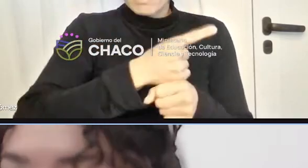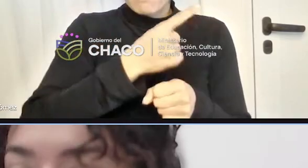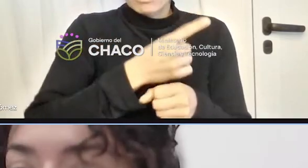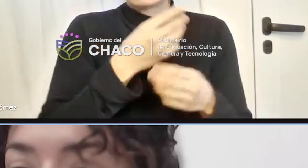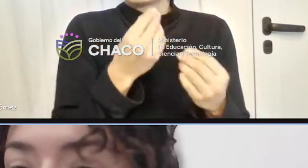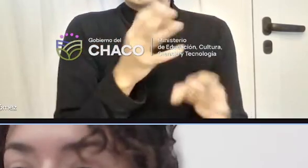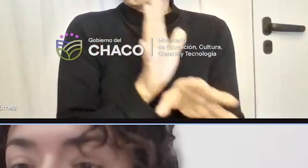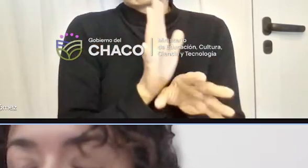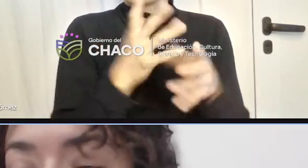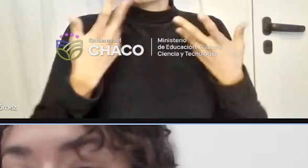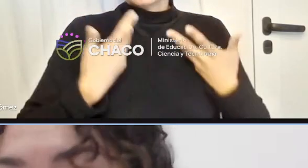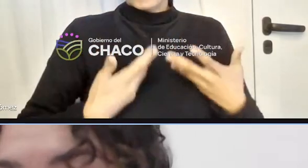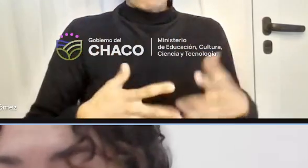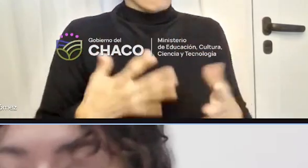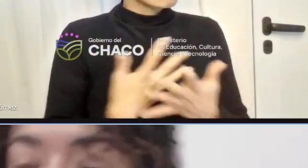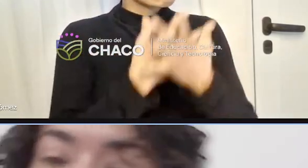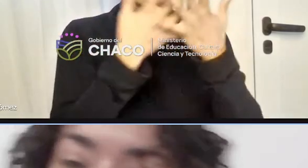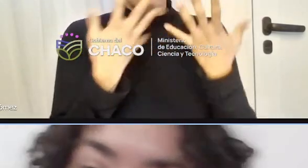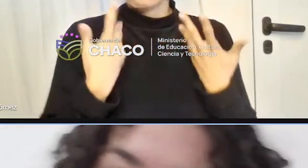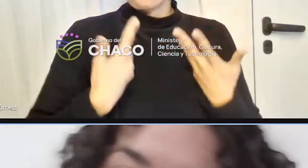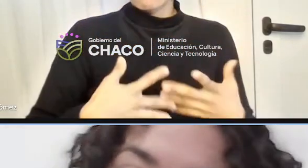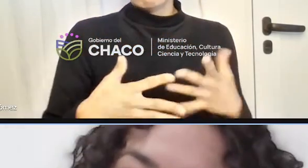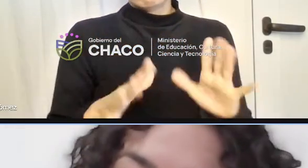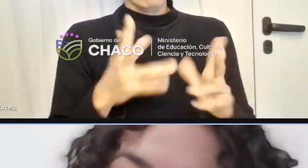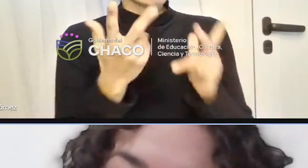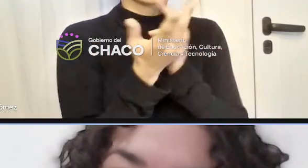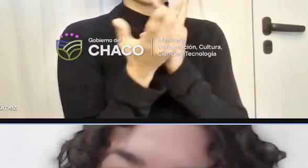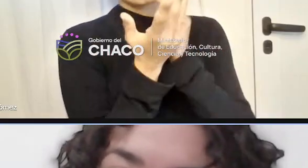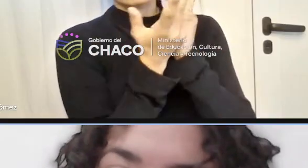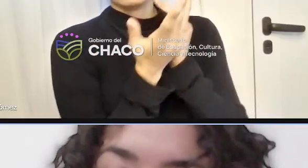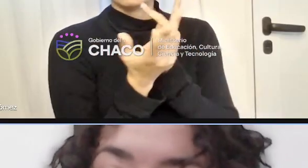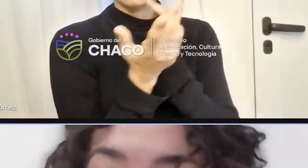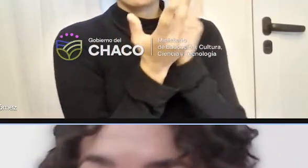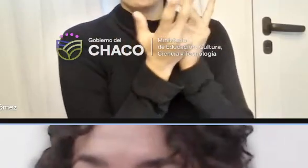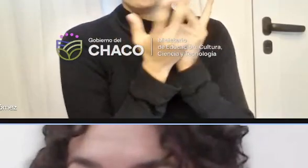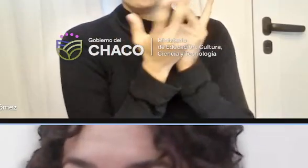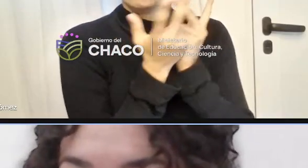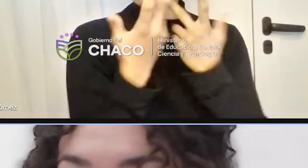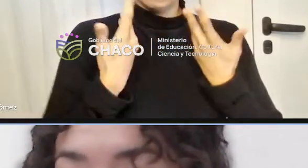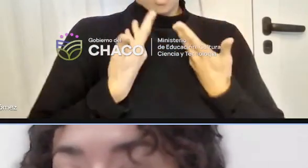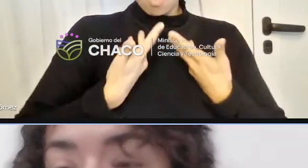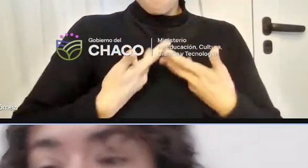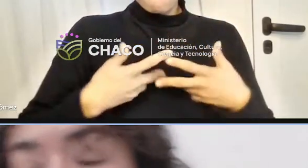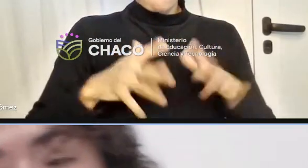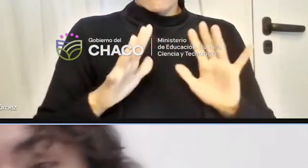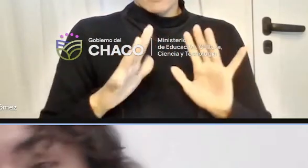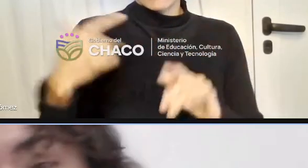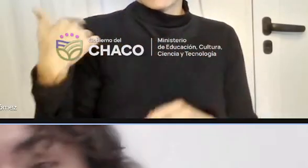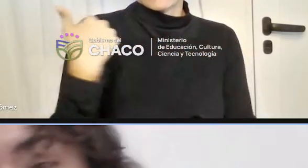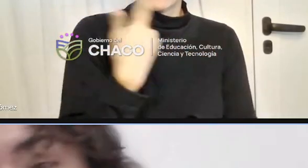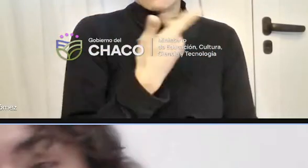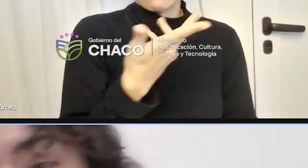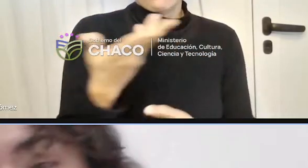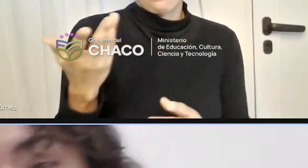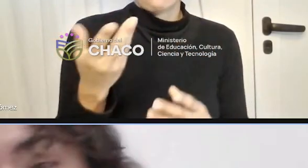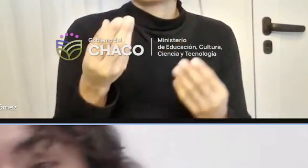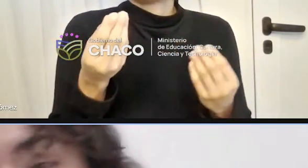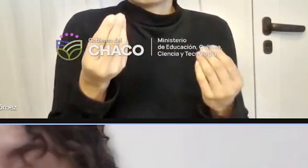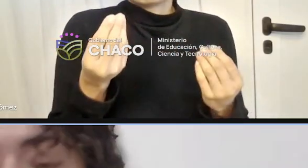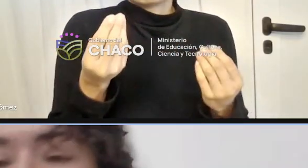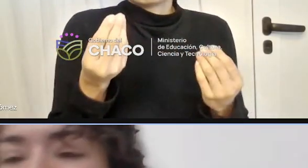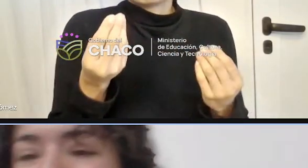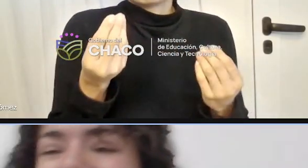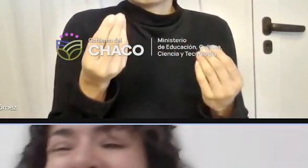¿sí? Y que muchas veces estos géneros primarios se desarrollan en los géneros discursivos secundarios, que